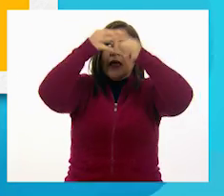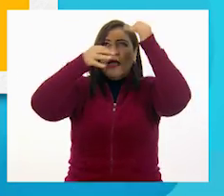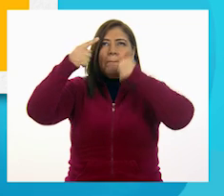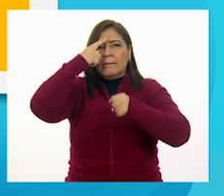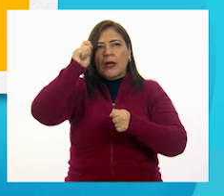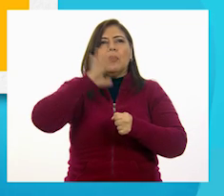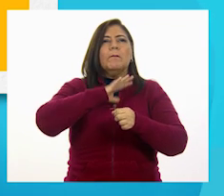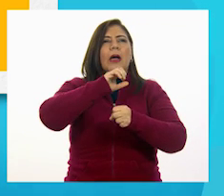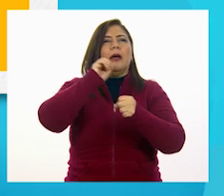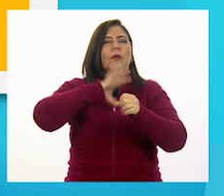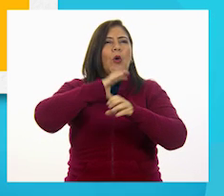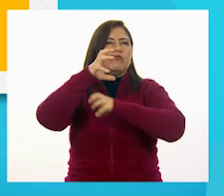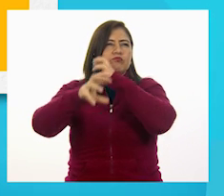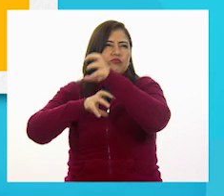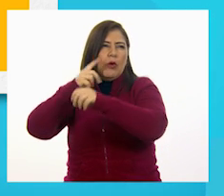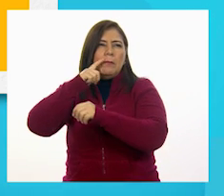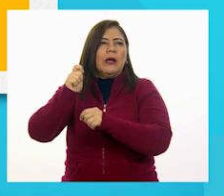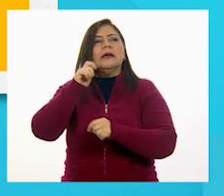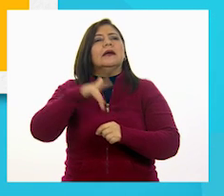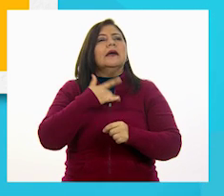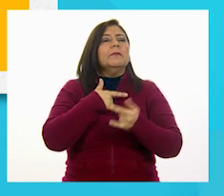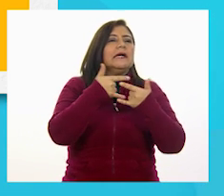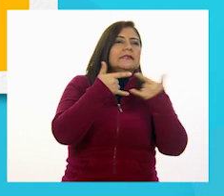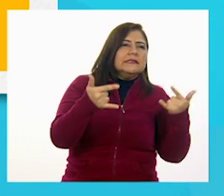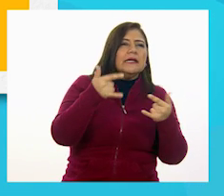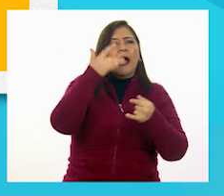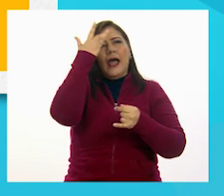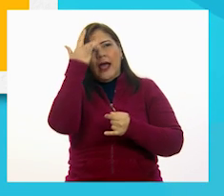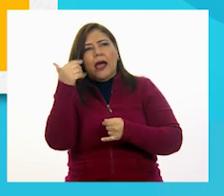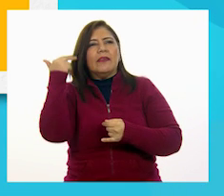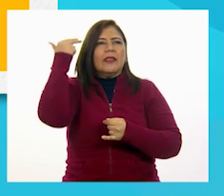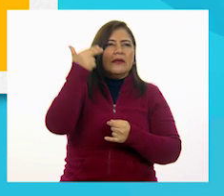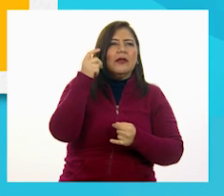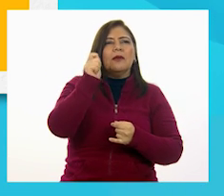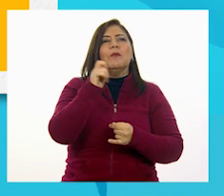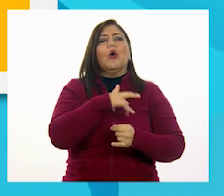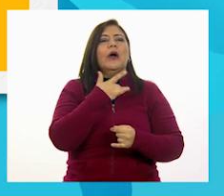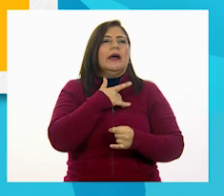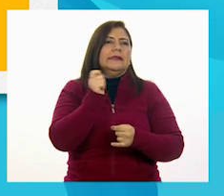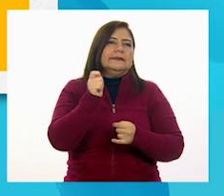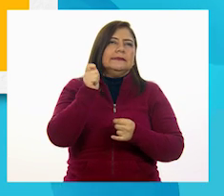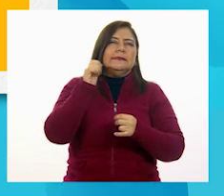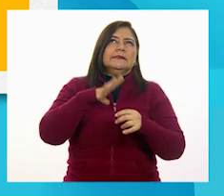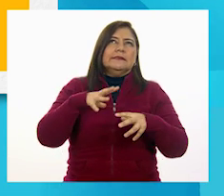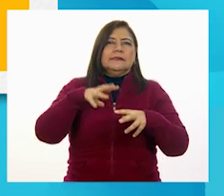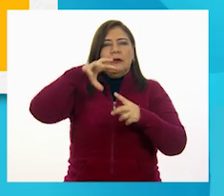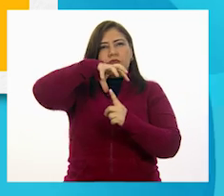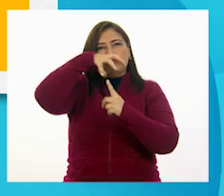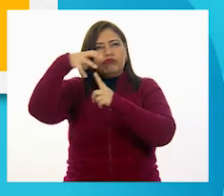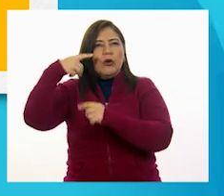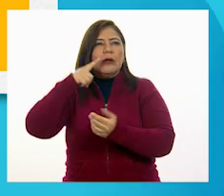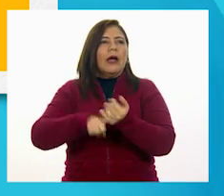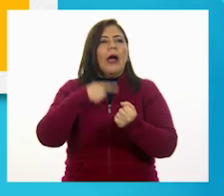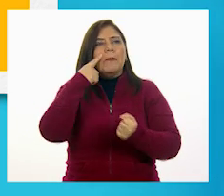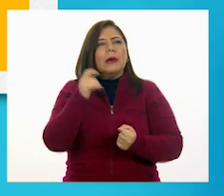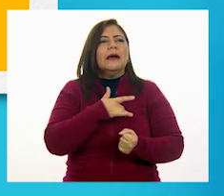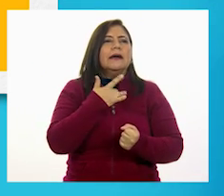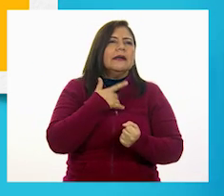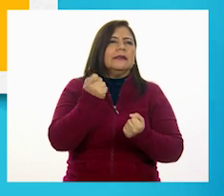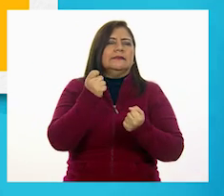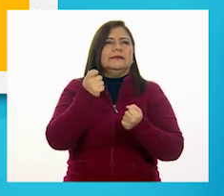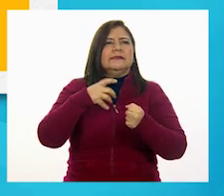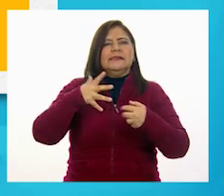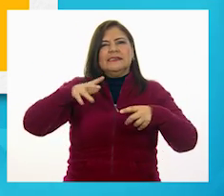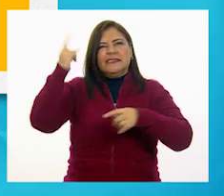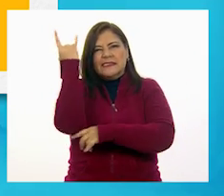la historia de la obra hay brujas, hadas, dragones, duendes y astronautas. Hay muchos personajes, gigantes, enojones, tías lloronas y